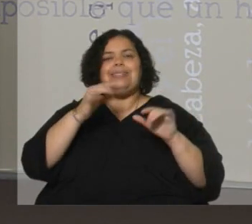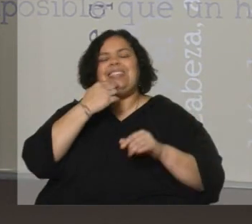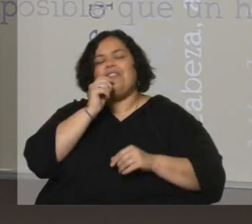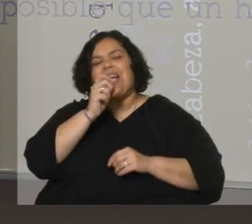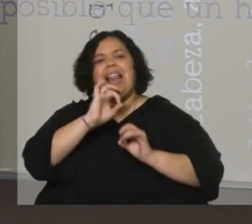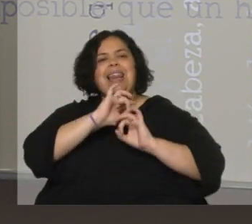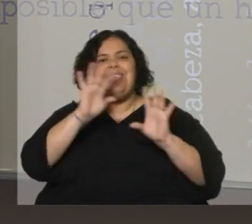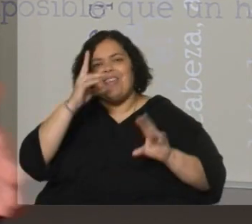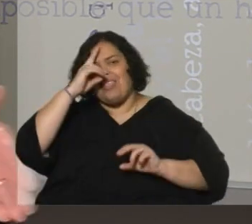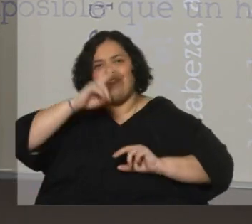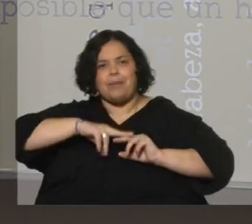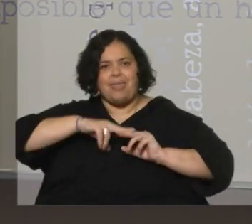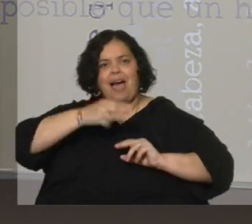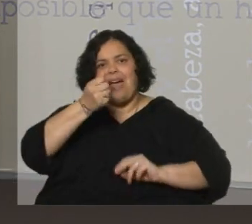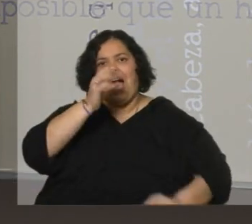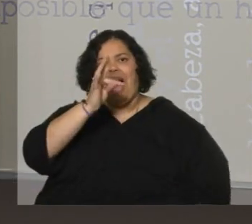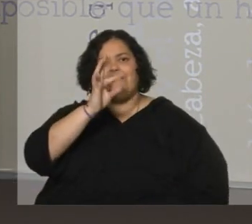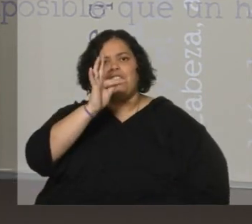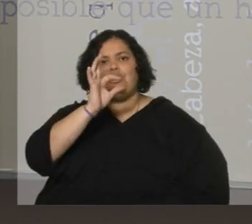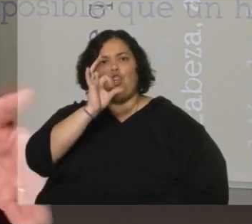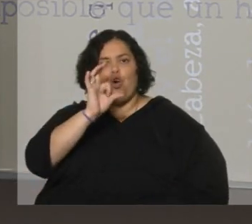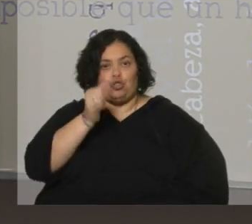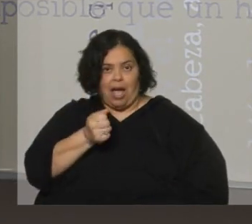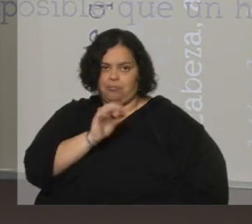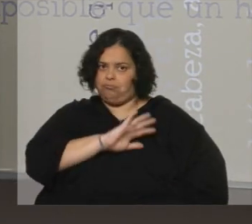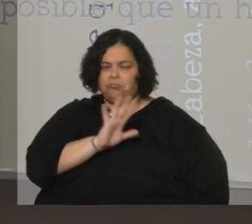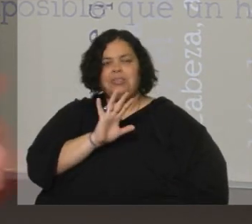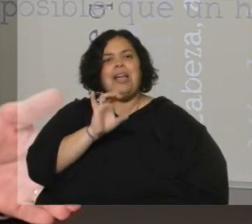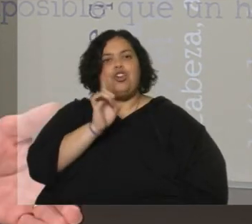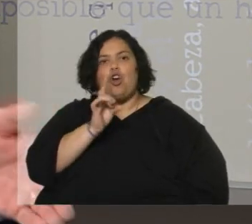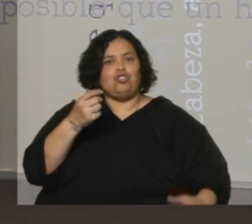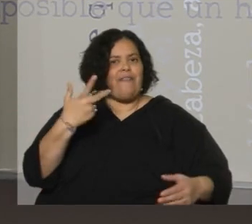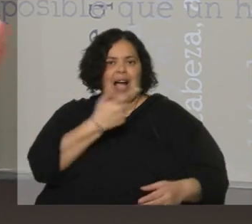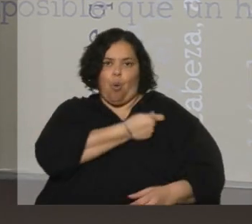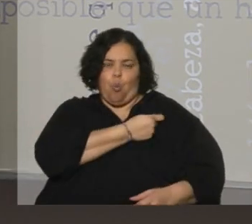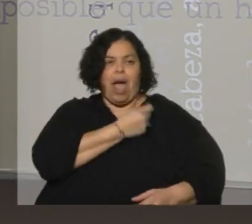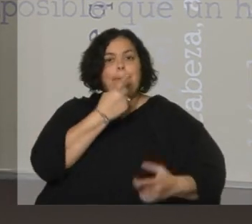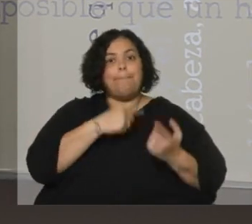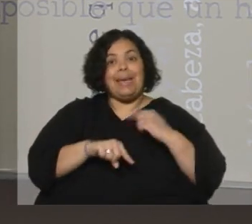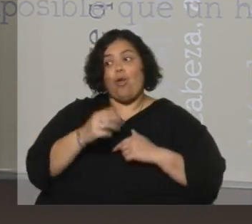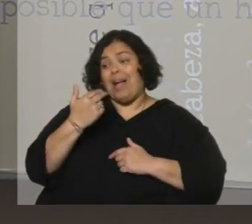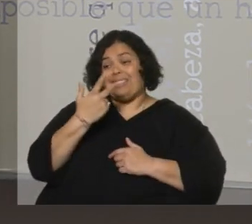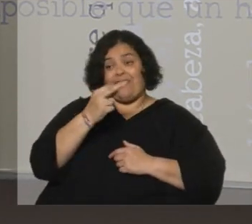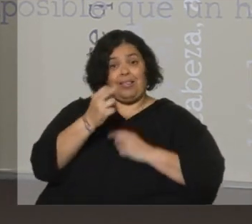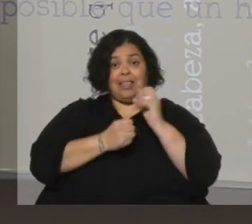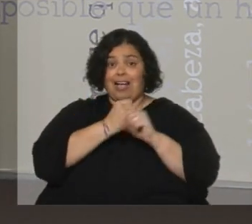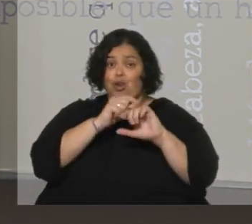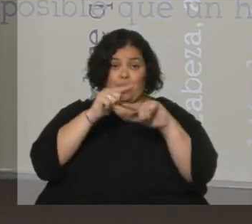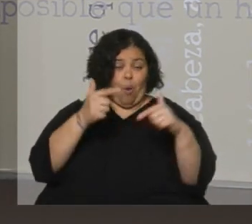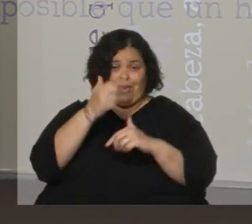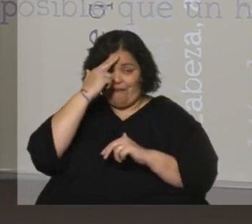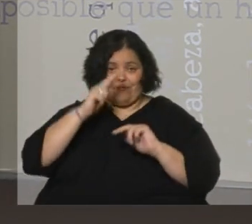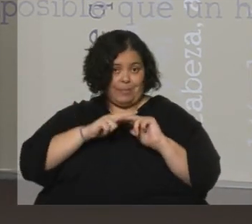rodeo vino en en Uruguay que puede ser afectado por la aftosa no se vacuna y hace 20 años que no tenemos ningún tipo de de de incidente